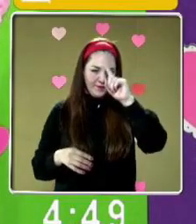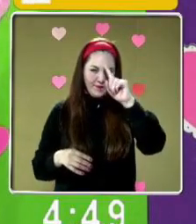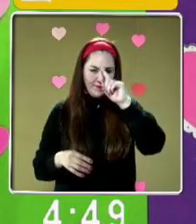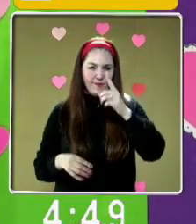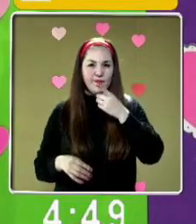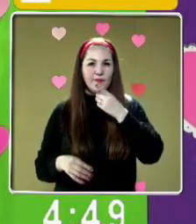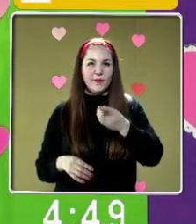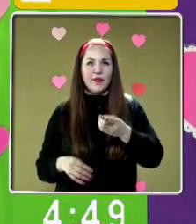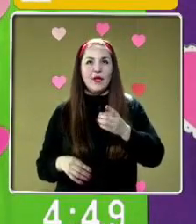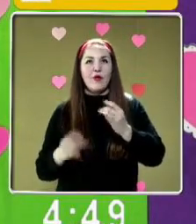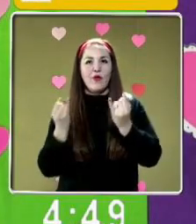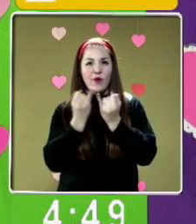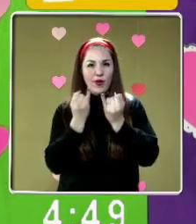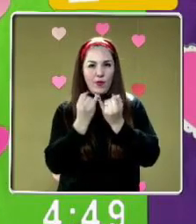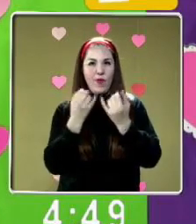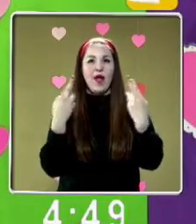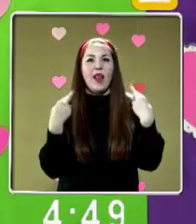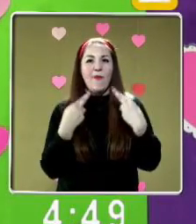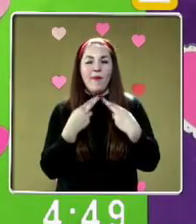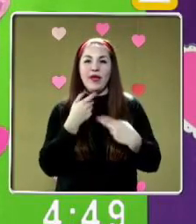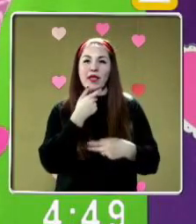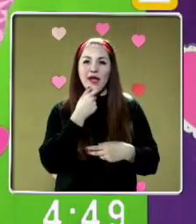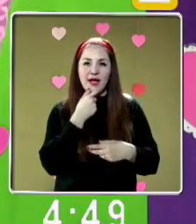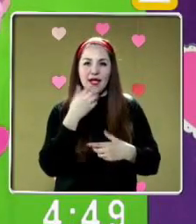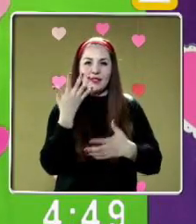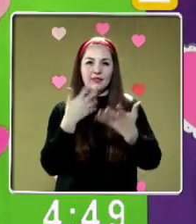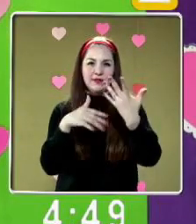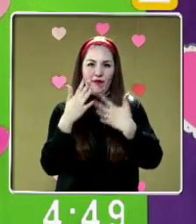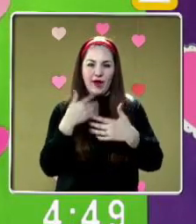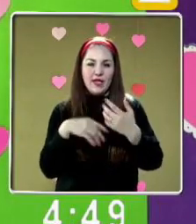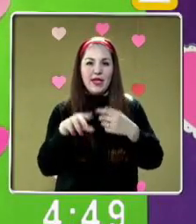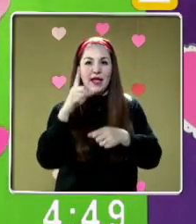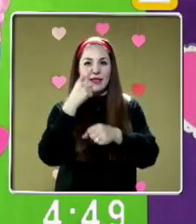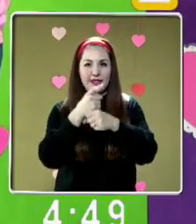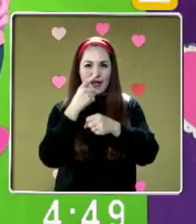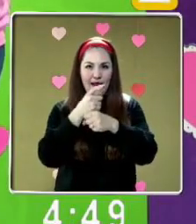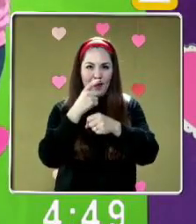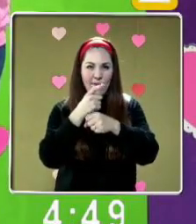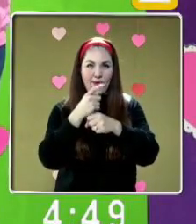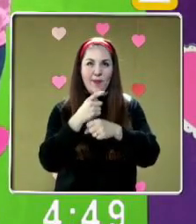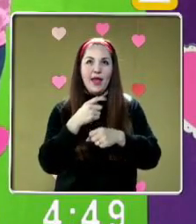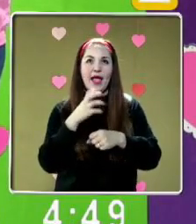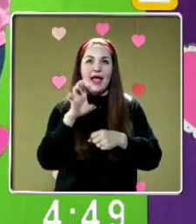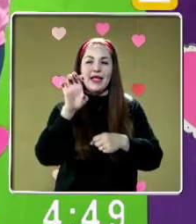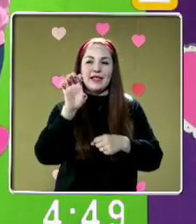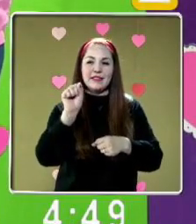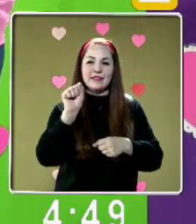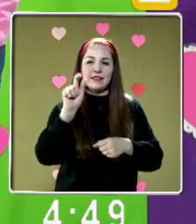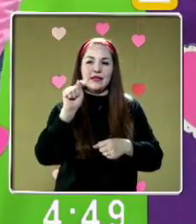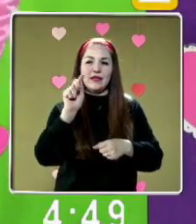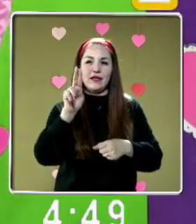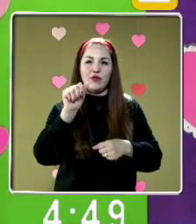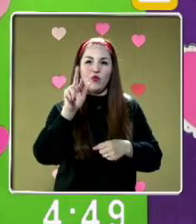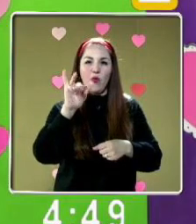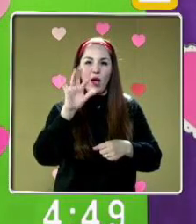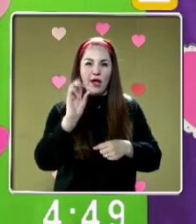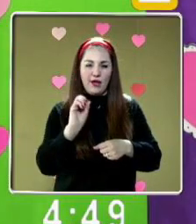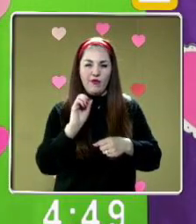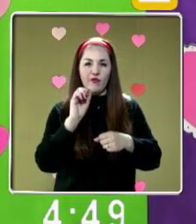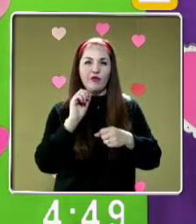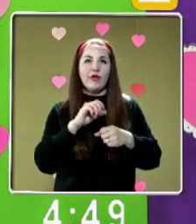maestra de inglés y la maestra de lenguaje de señas, es que la primera es estuario. Y no por último